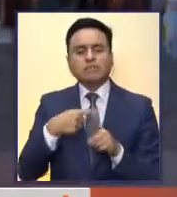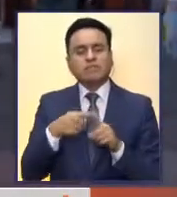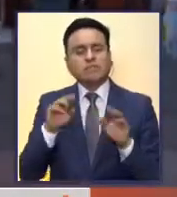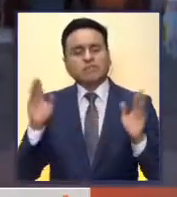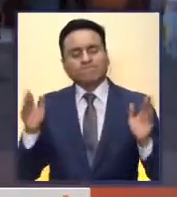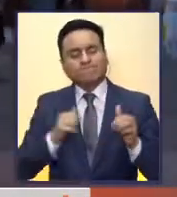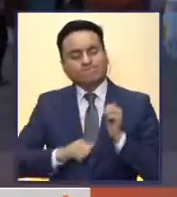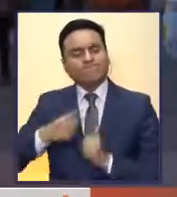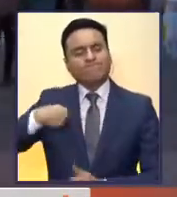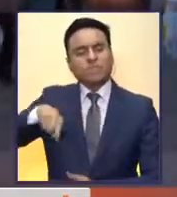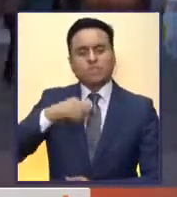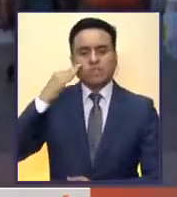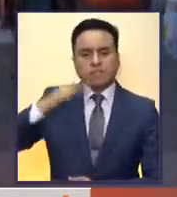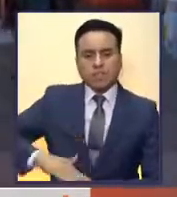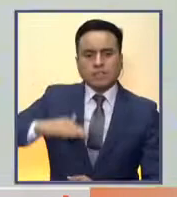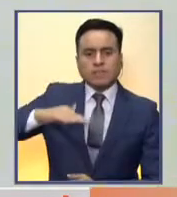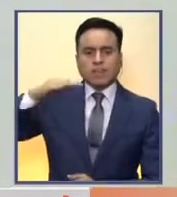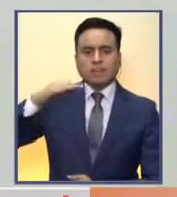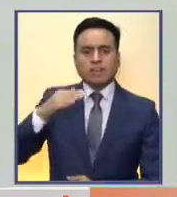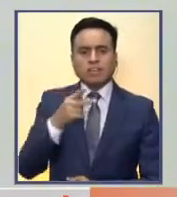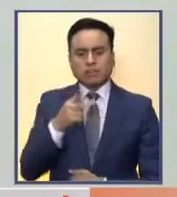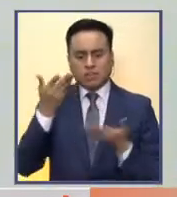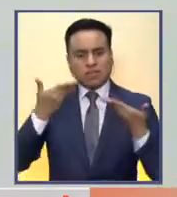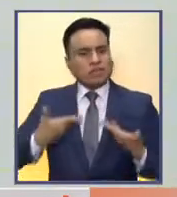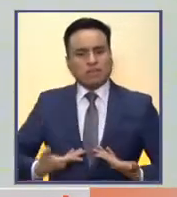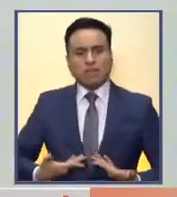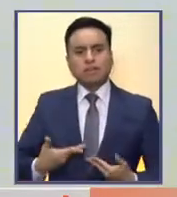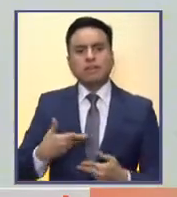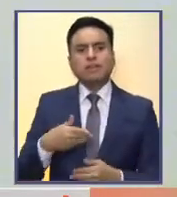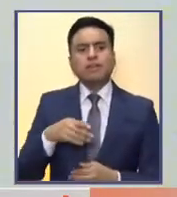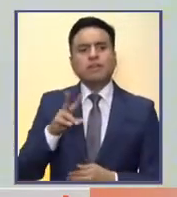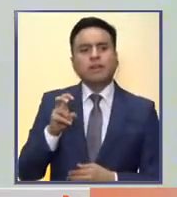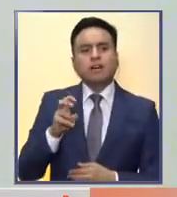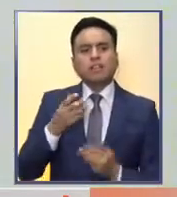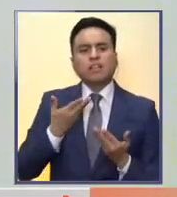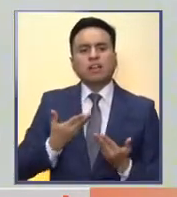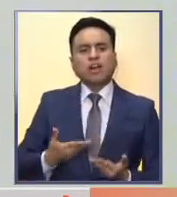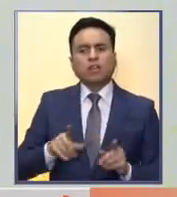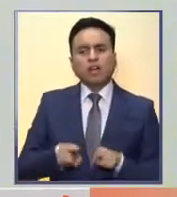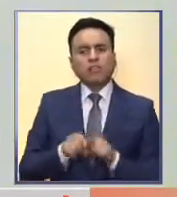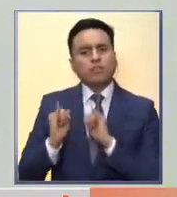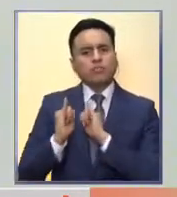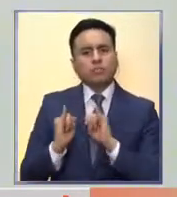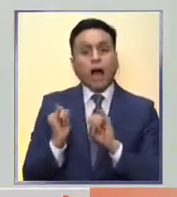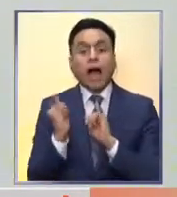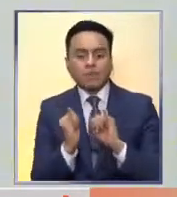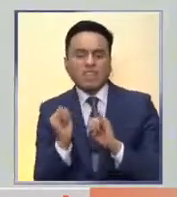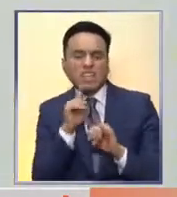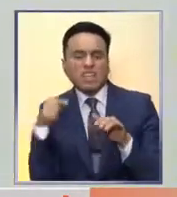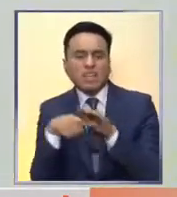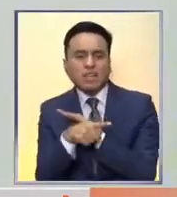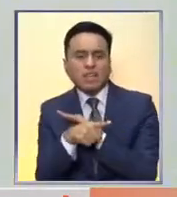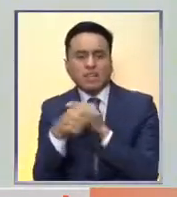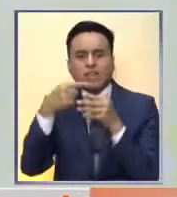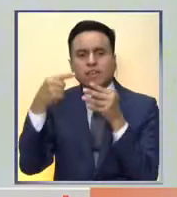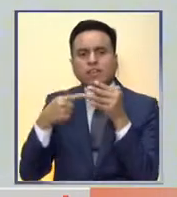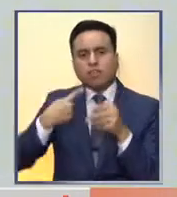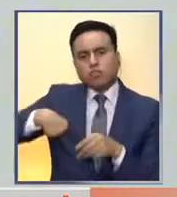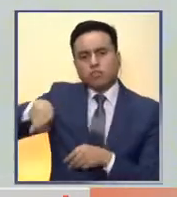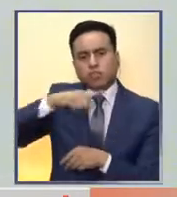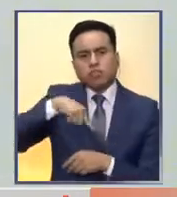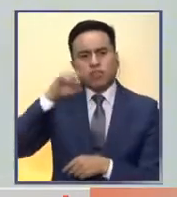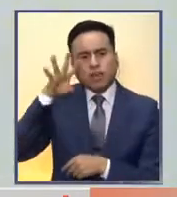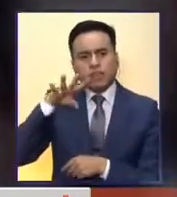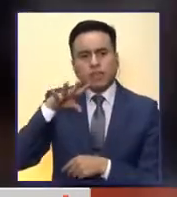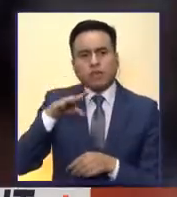niñez, en nuestra infancia, en nuestra sexualidad. Estaba dateado, tenía como información previa respecto de varios de nosotros cuando